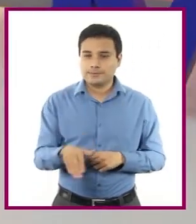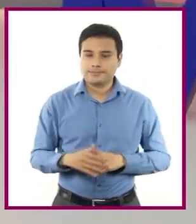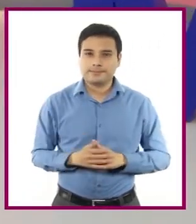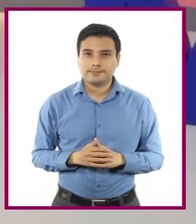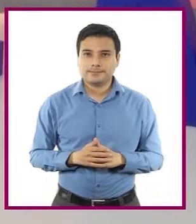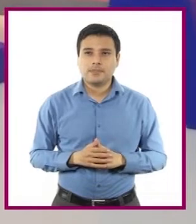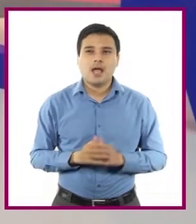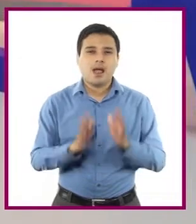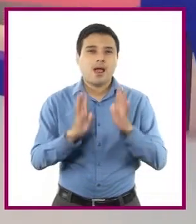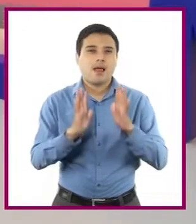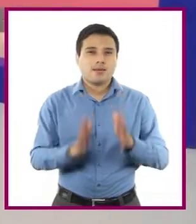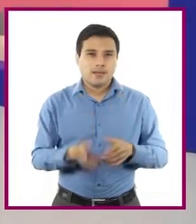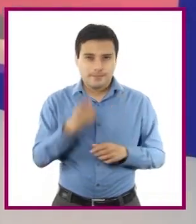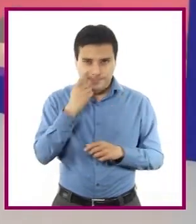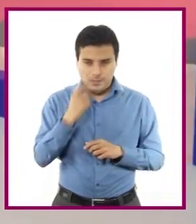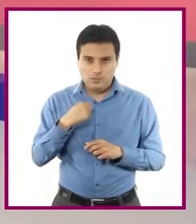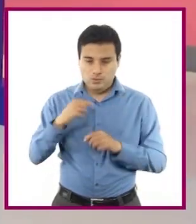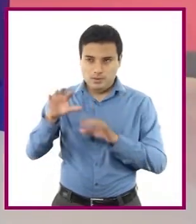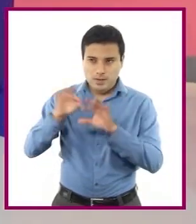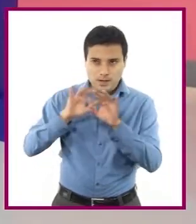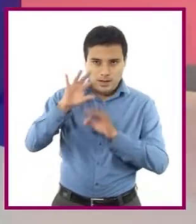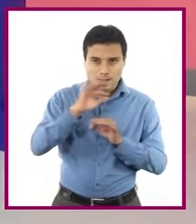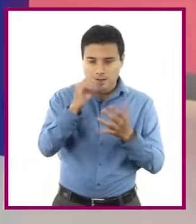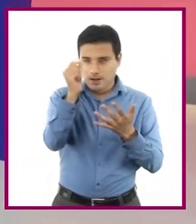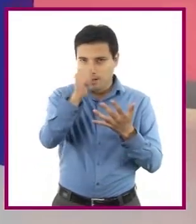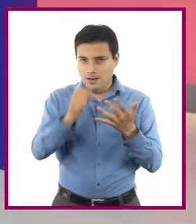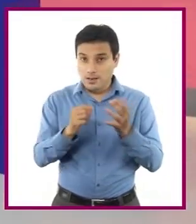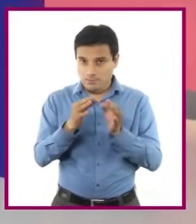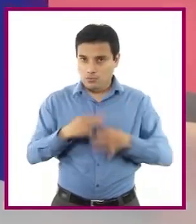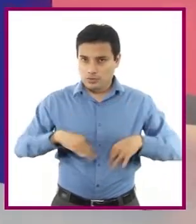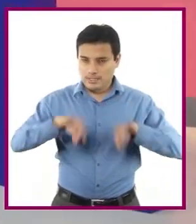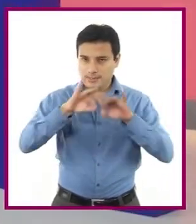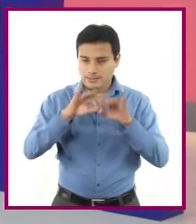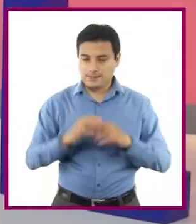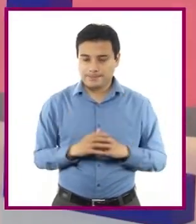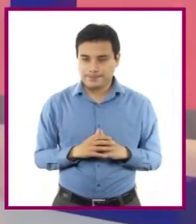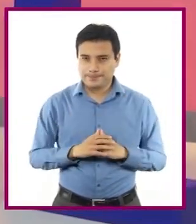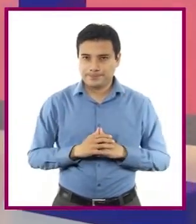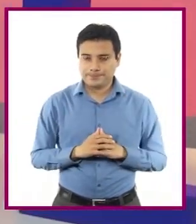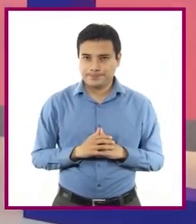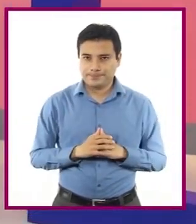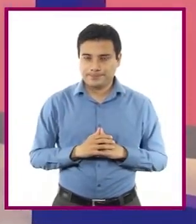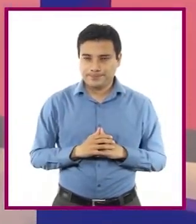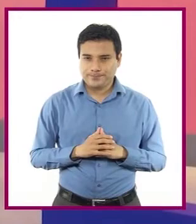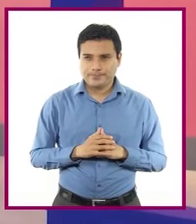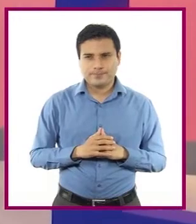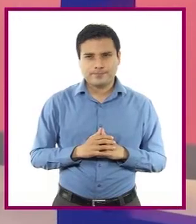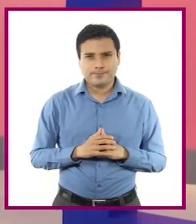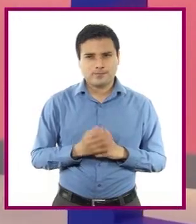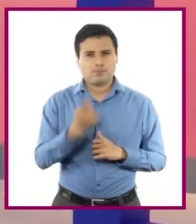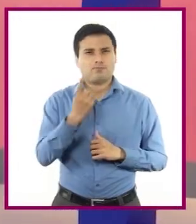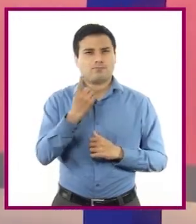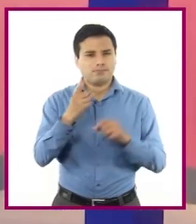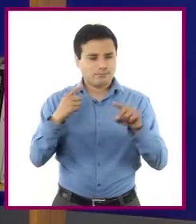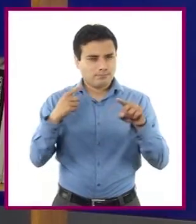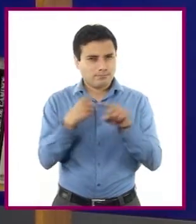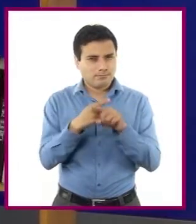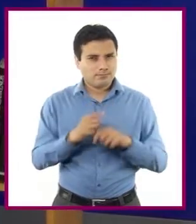Logré recuperar algunas ideas que serán importantes en comparación con el texto anterior, pero también encuentro una